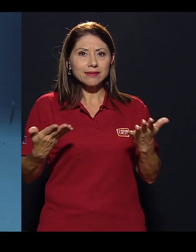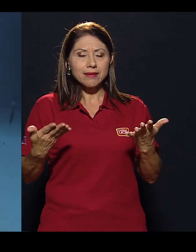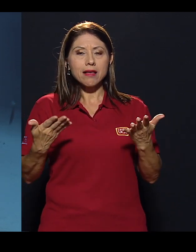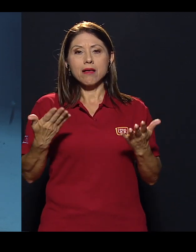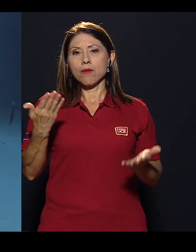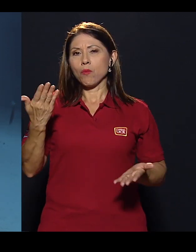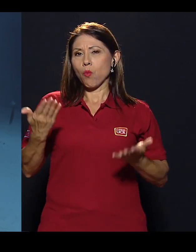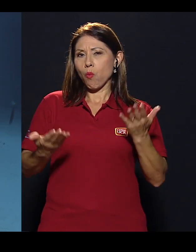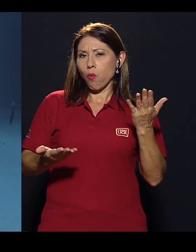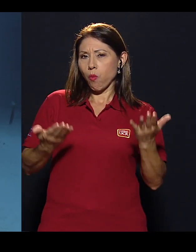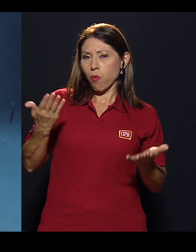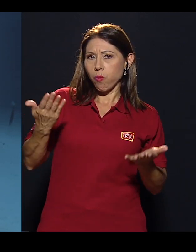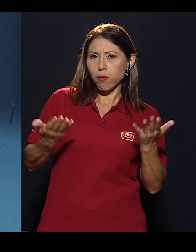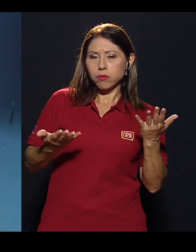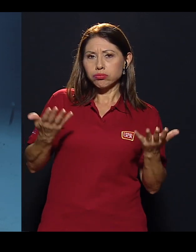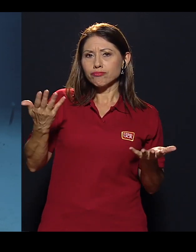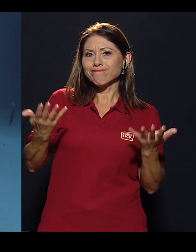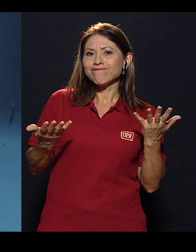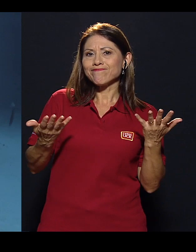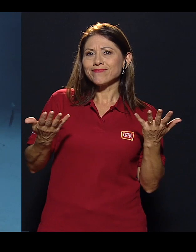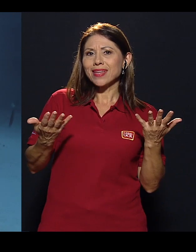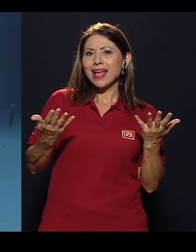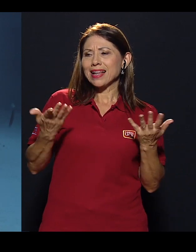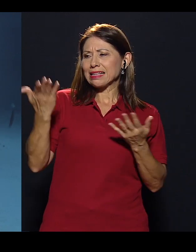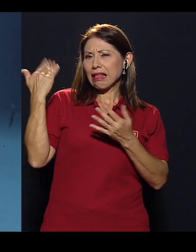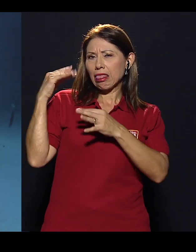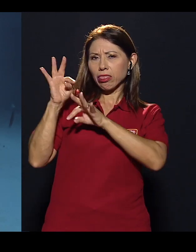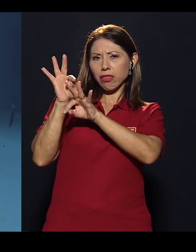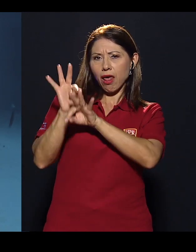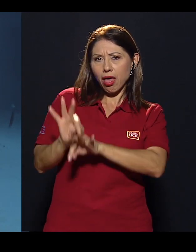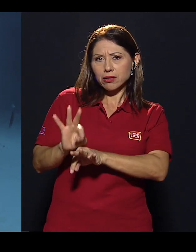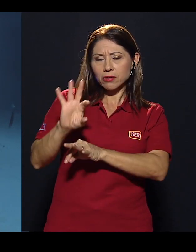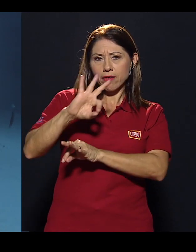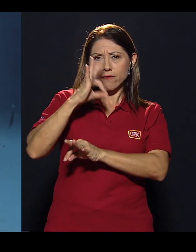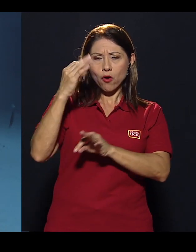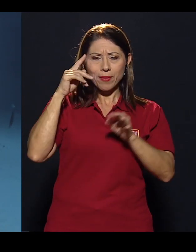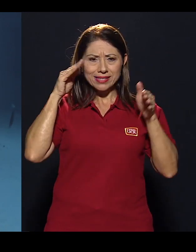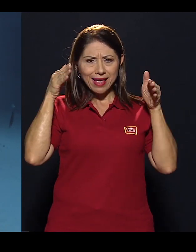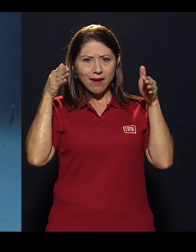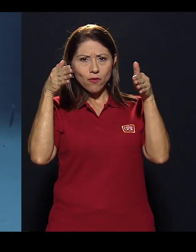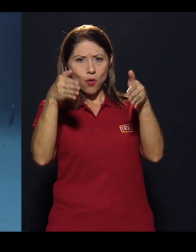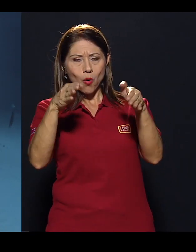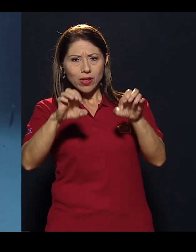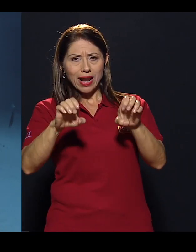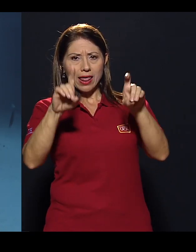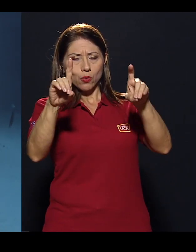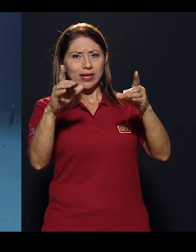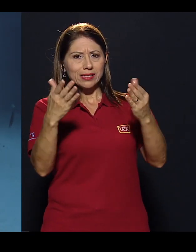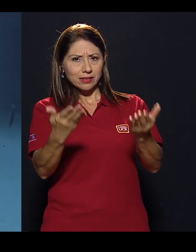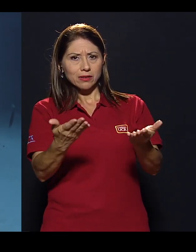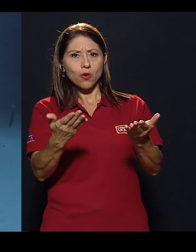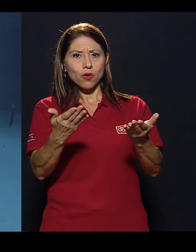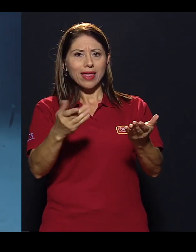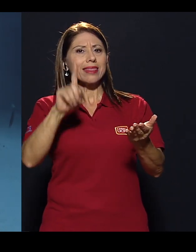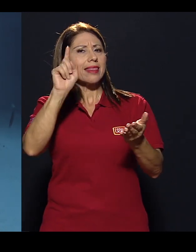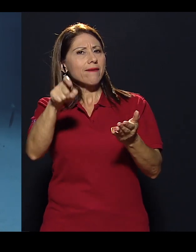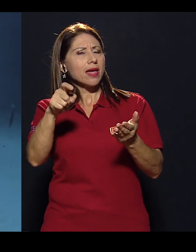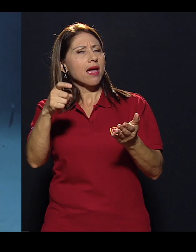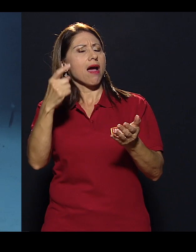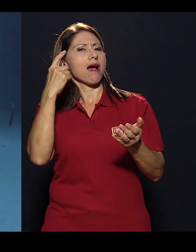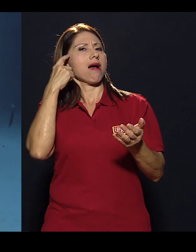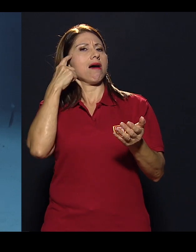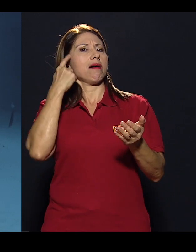es que probablemente las formas tradicionales de abordar la educación tiene